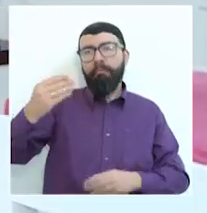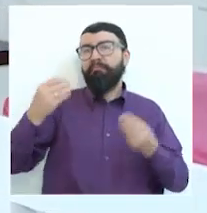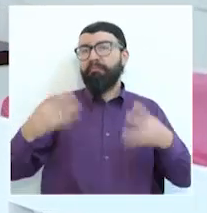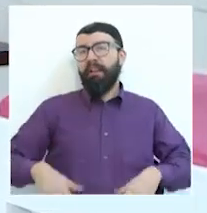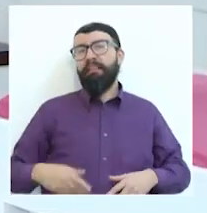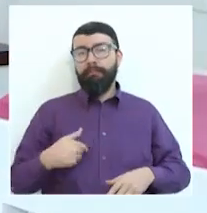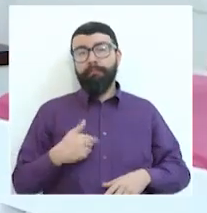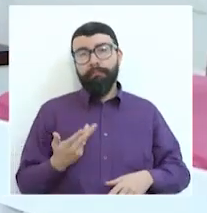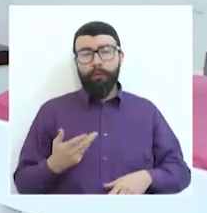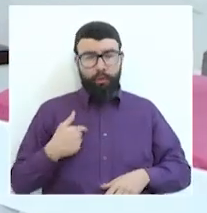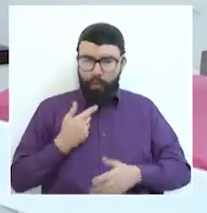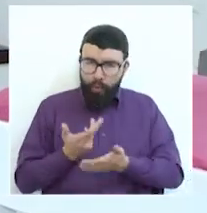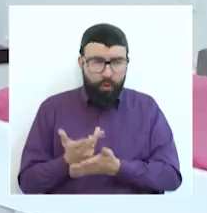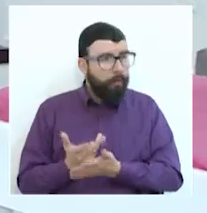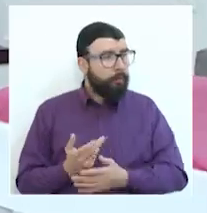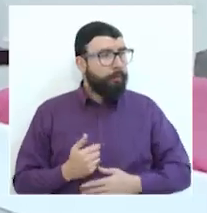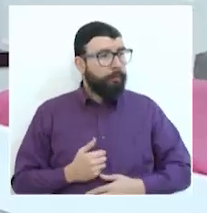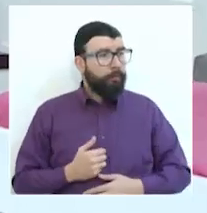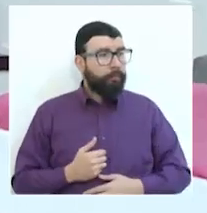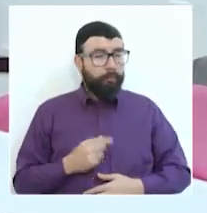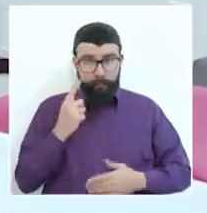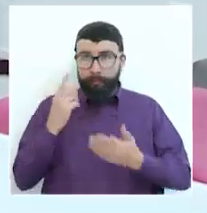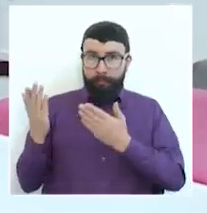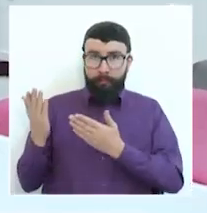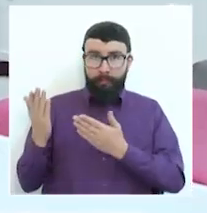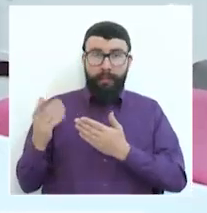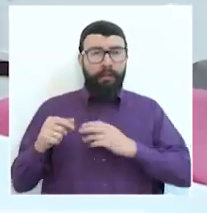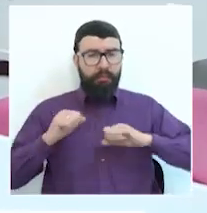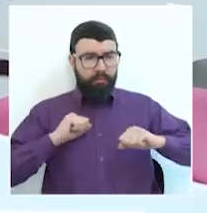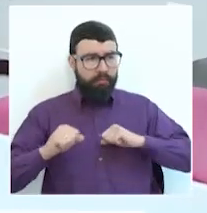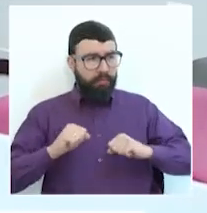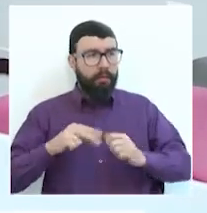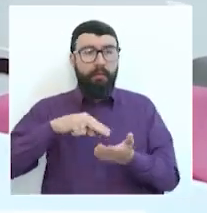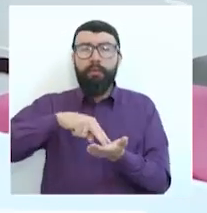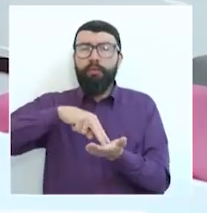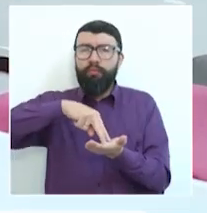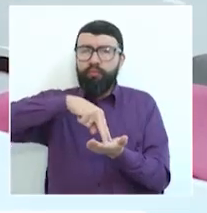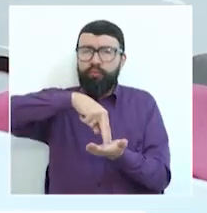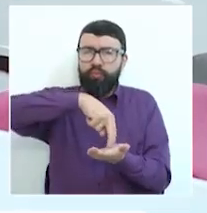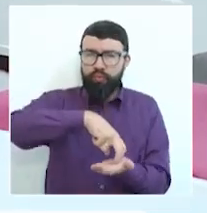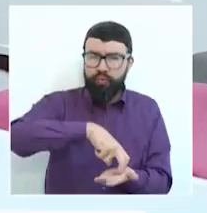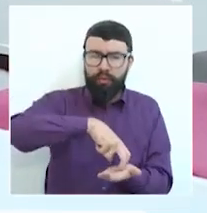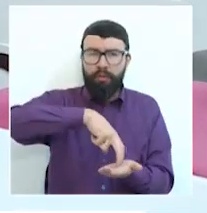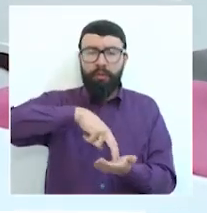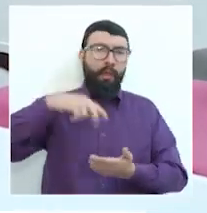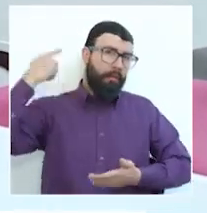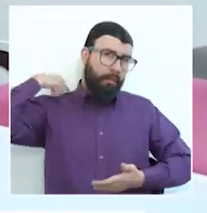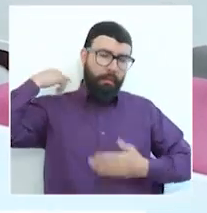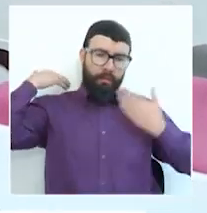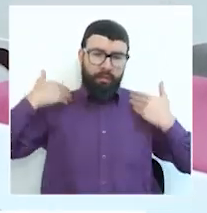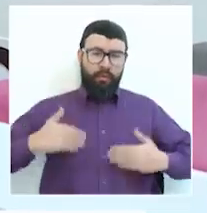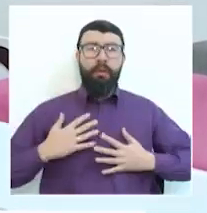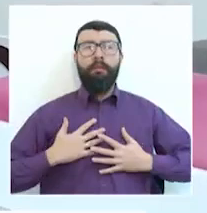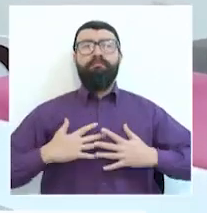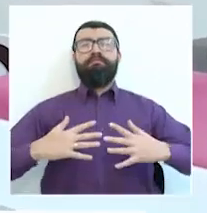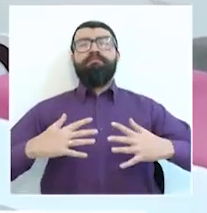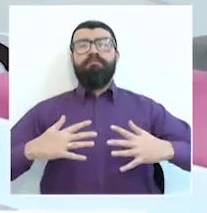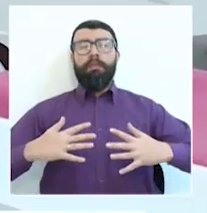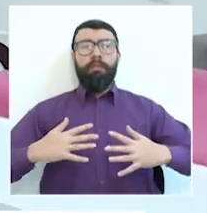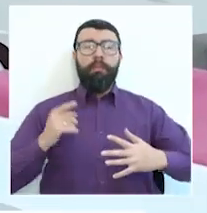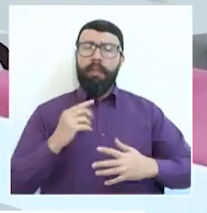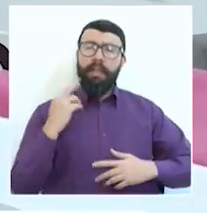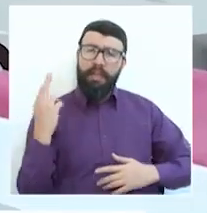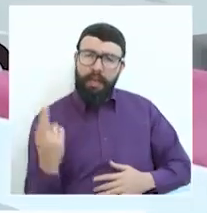yo recomiendo, no solo esta posición, sino el ejercicio de la sentadilla, con una buena postura, espalda derecha, pecho para afuera. Repetir